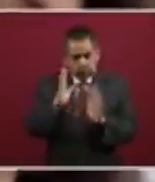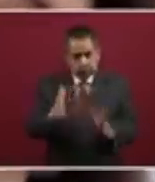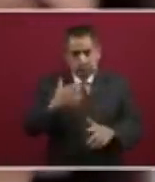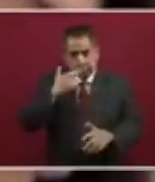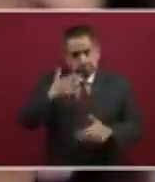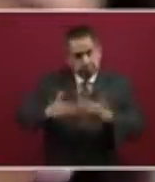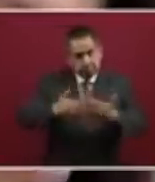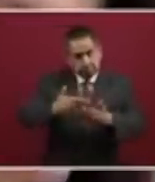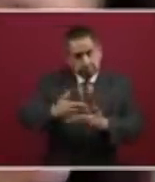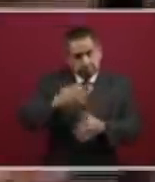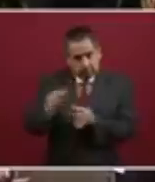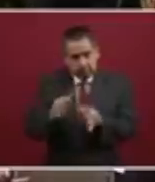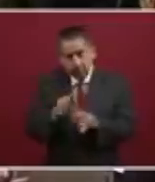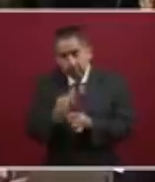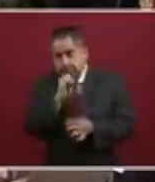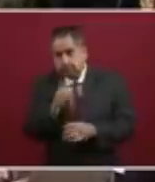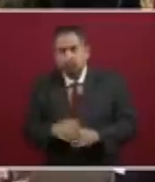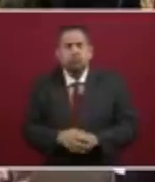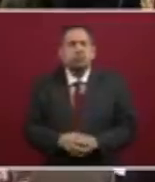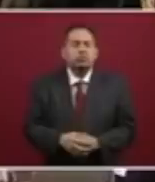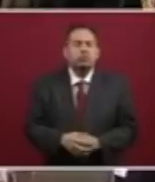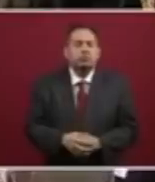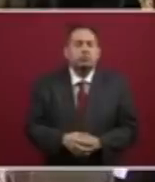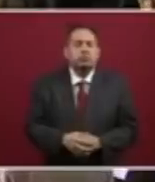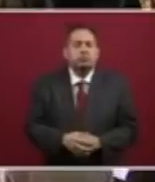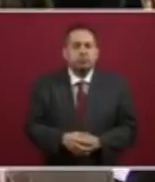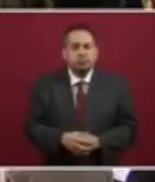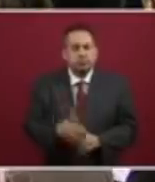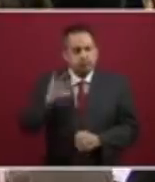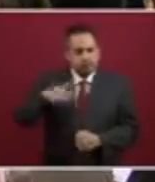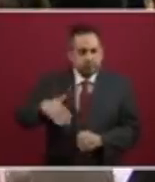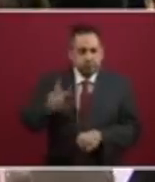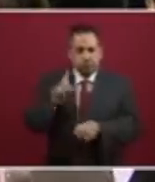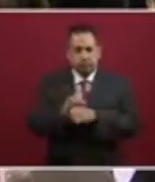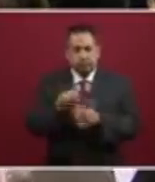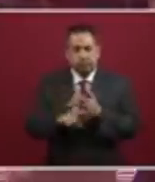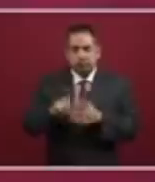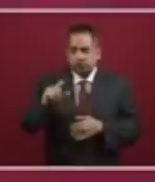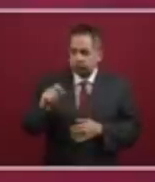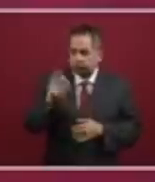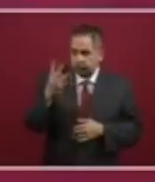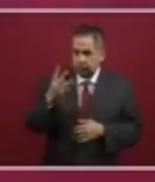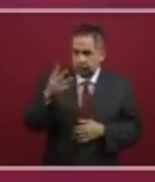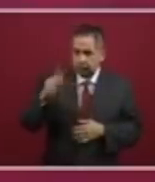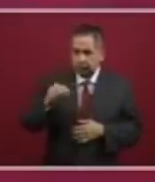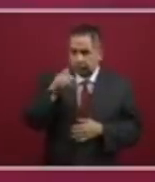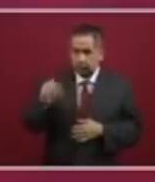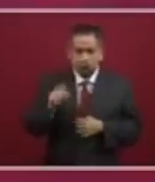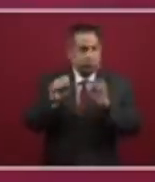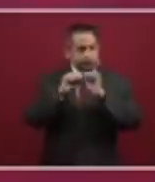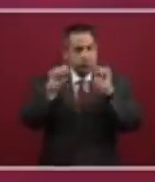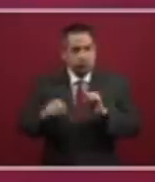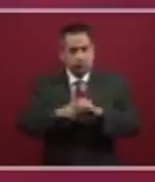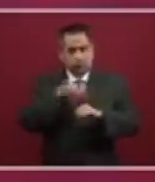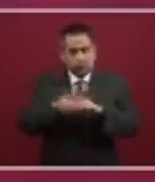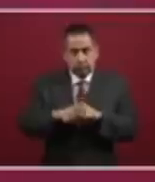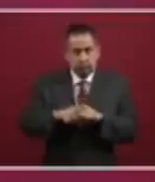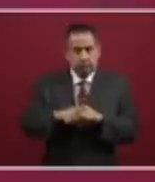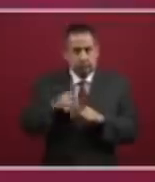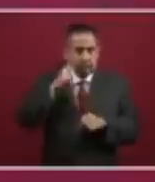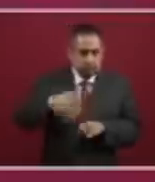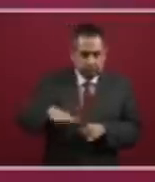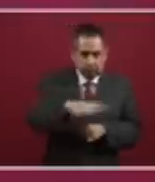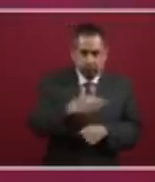la búsqueda? Bueno, habíamos señalado el día 24 de marzo, cuando se instaló el Sistema Nacional de Búsqueda, que al momento teníamos